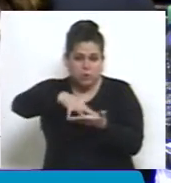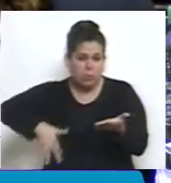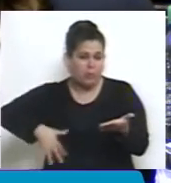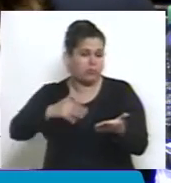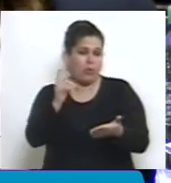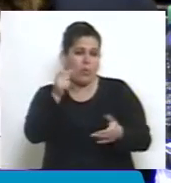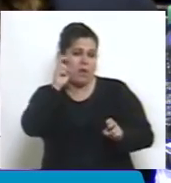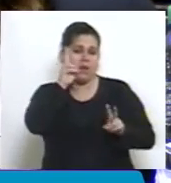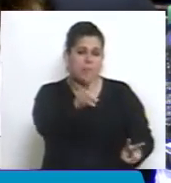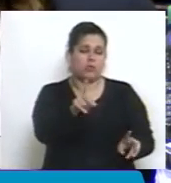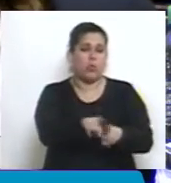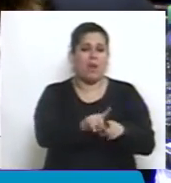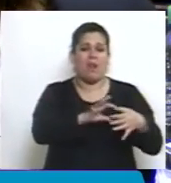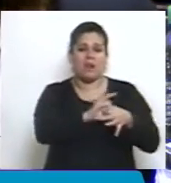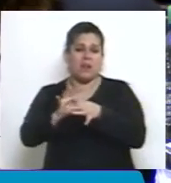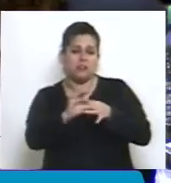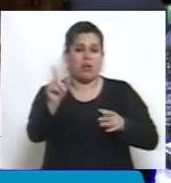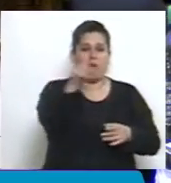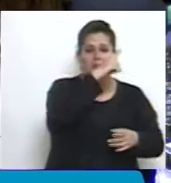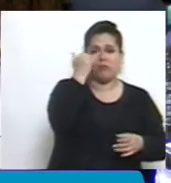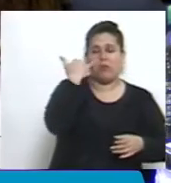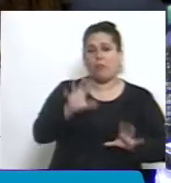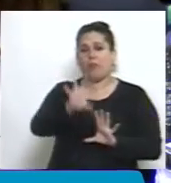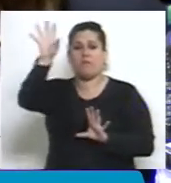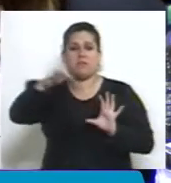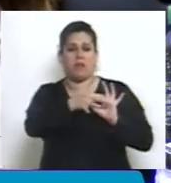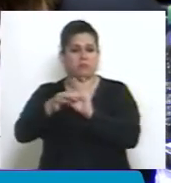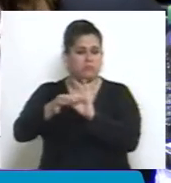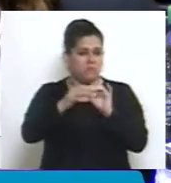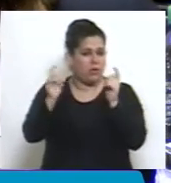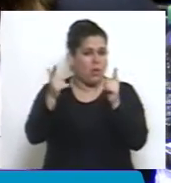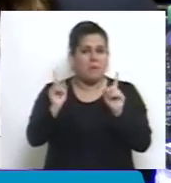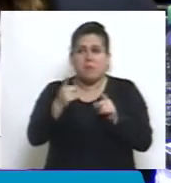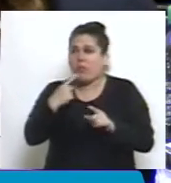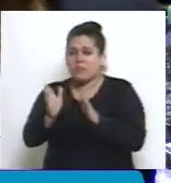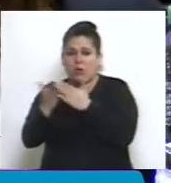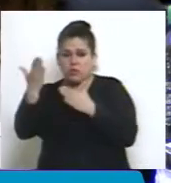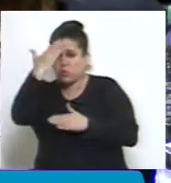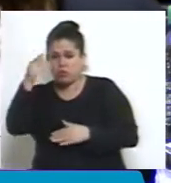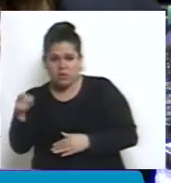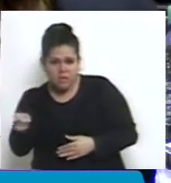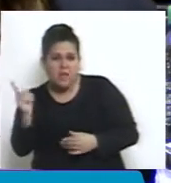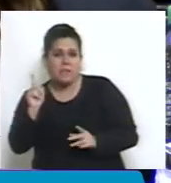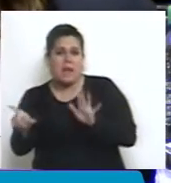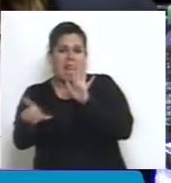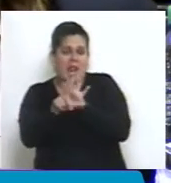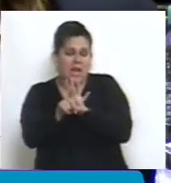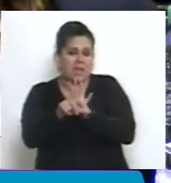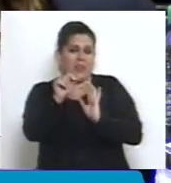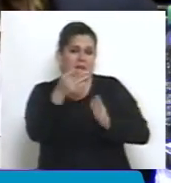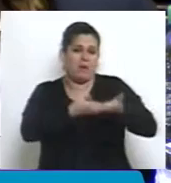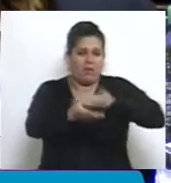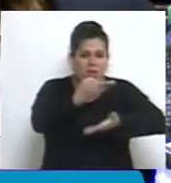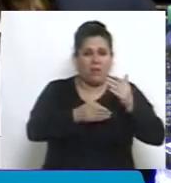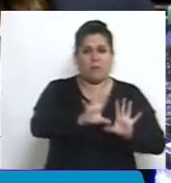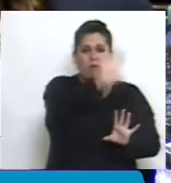la relación nación-provincias en lo que implica la Constitución Nacional y la Ley de